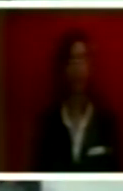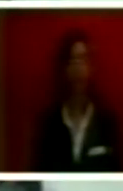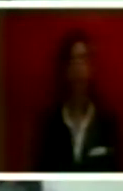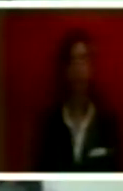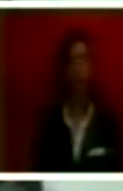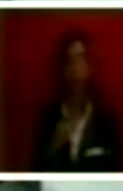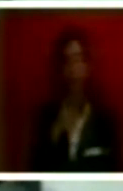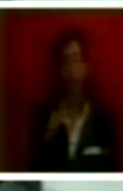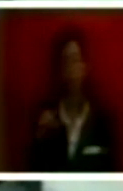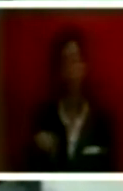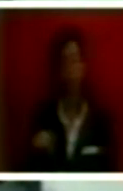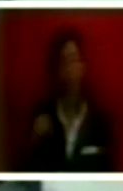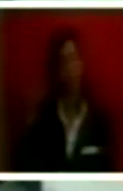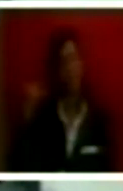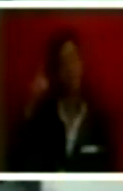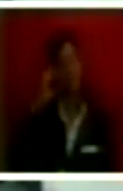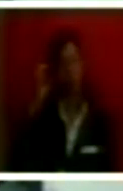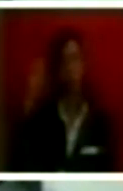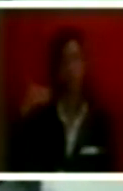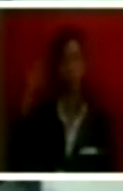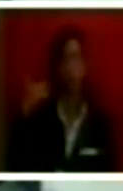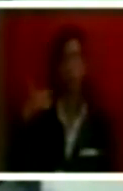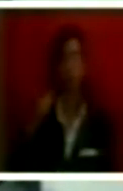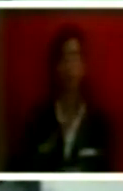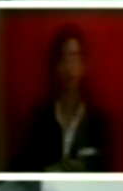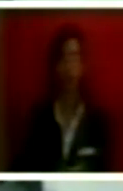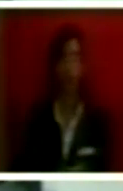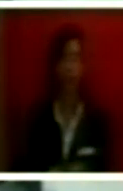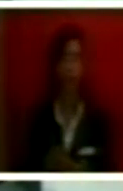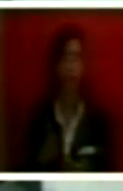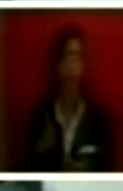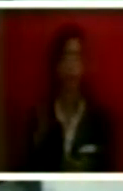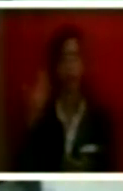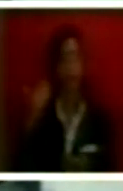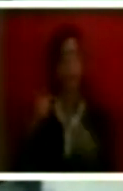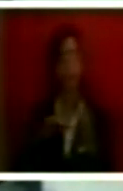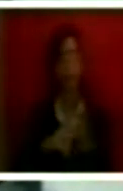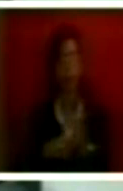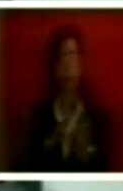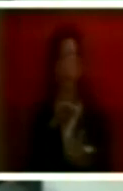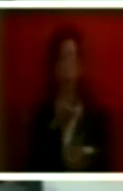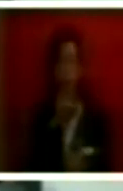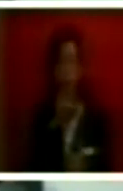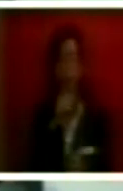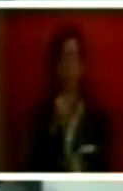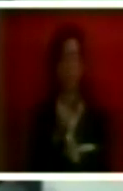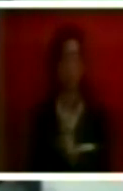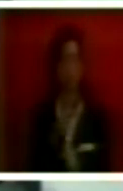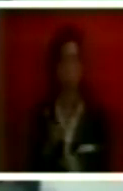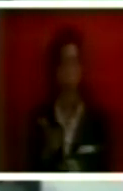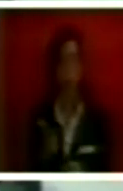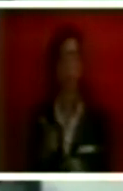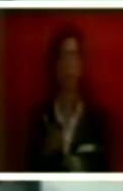Ha quedado atrás el Tucumán de los altos índices de desocupación